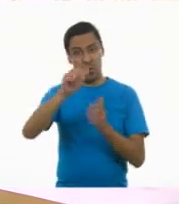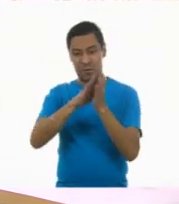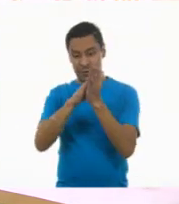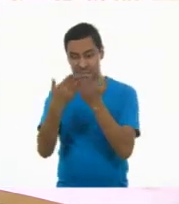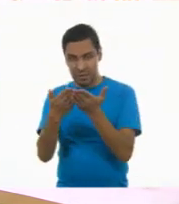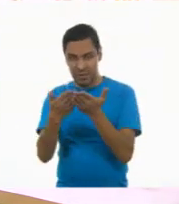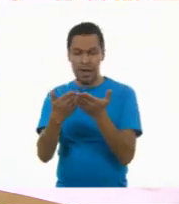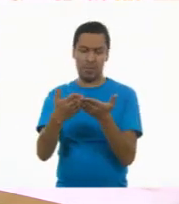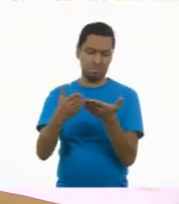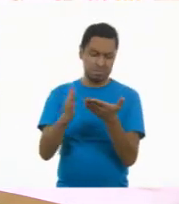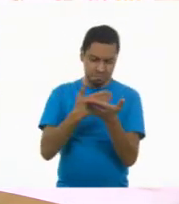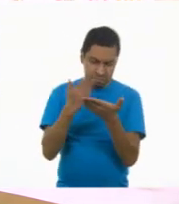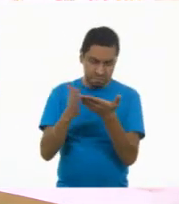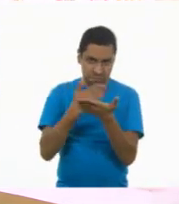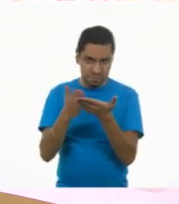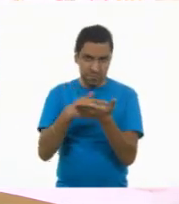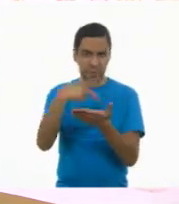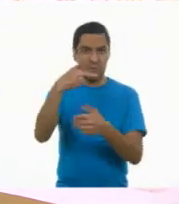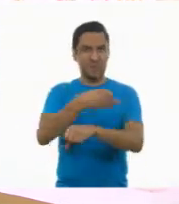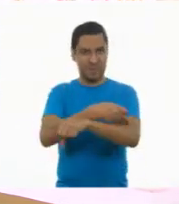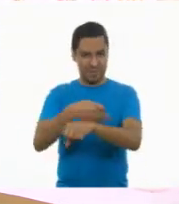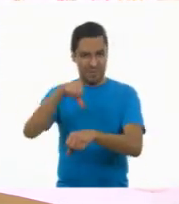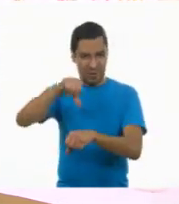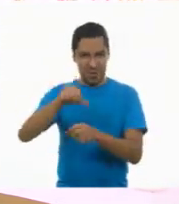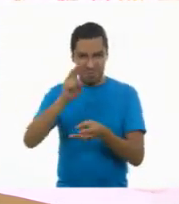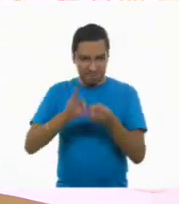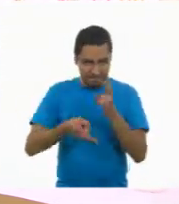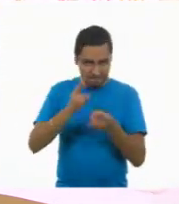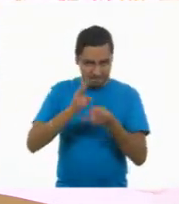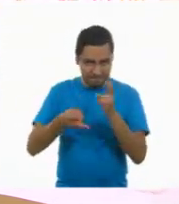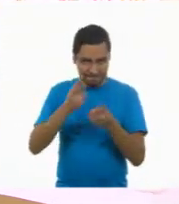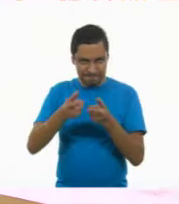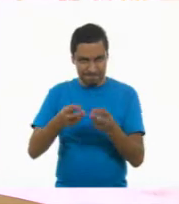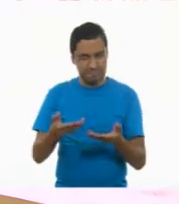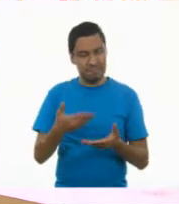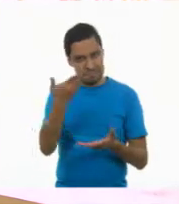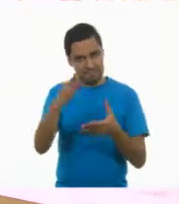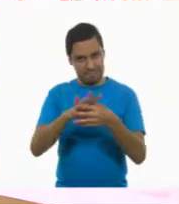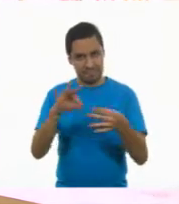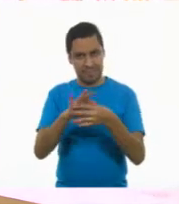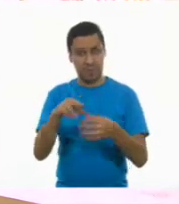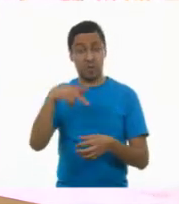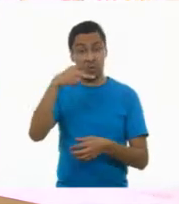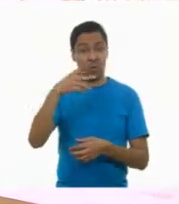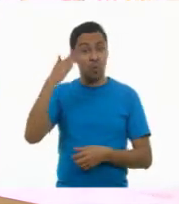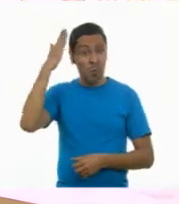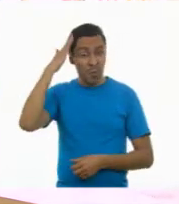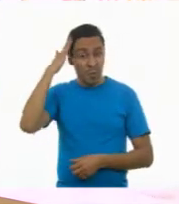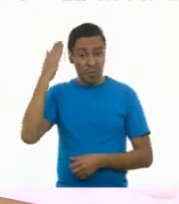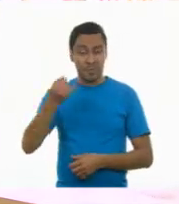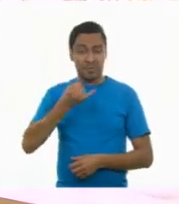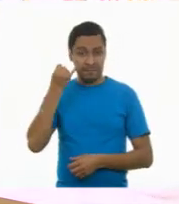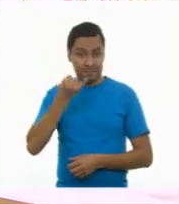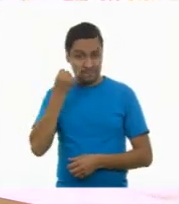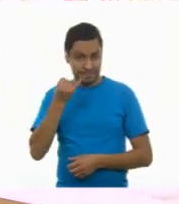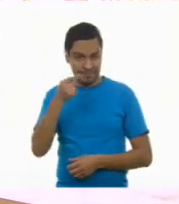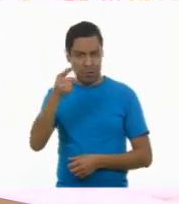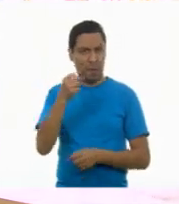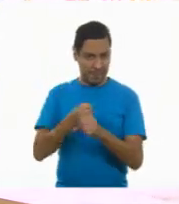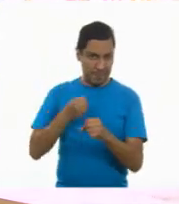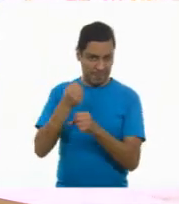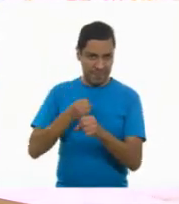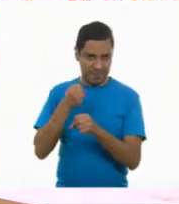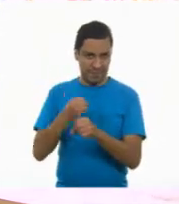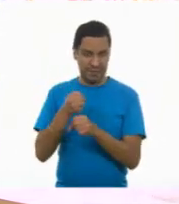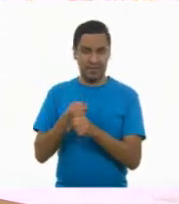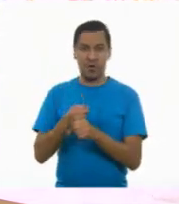y comenta el tema del día de hoy con tu familia. Si tienes la fortuna de hablar una lengua indígena, aprovecha también este momento para practicarla. Por